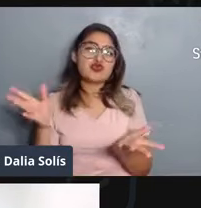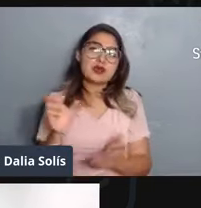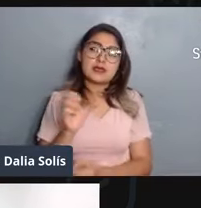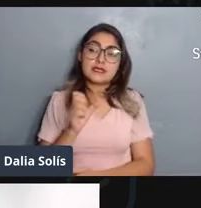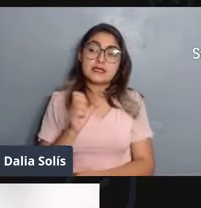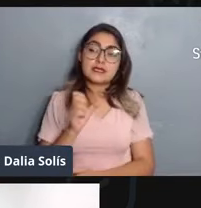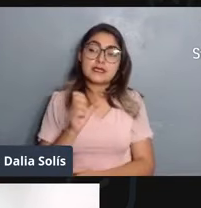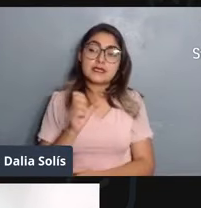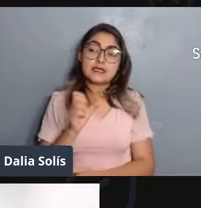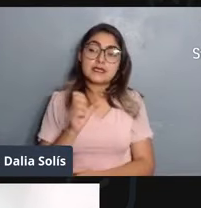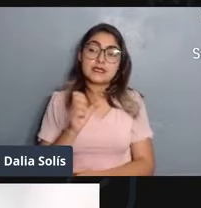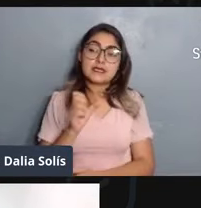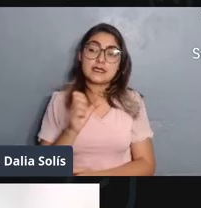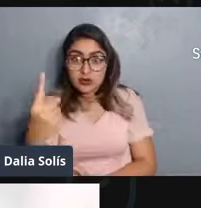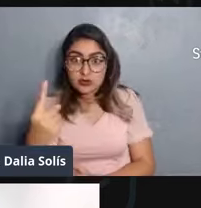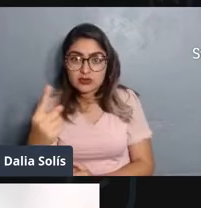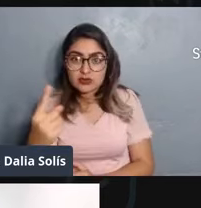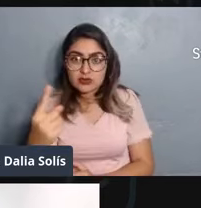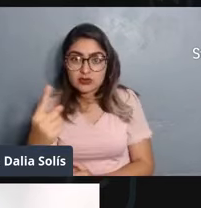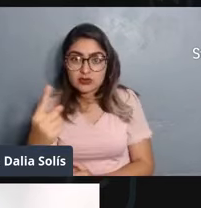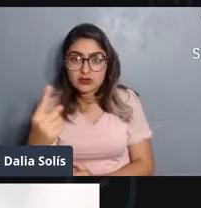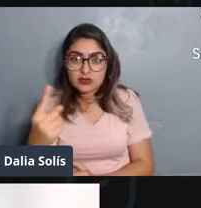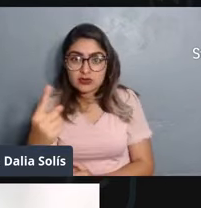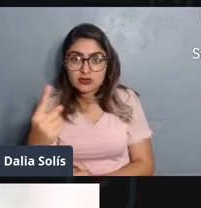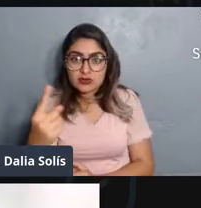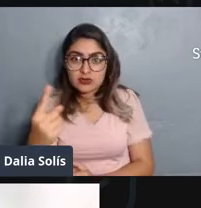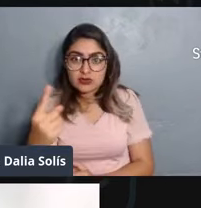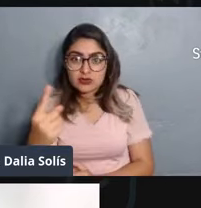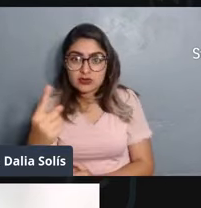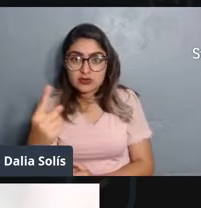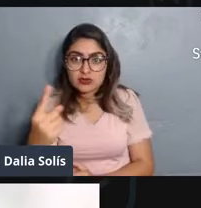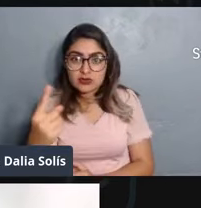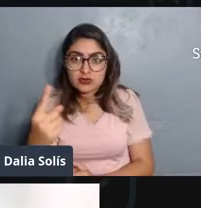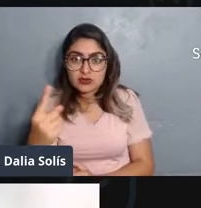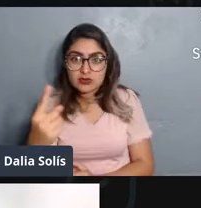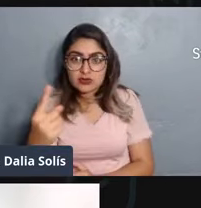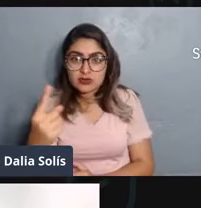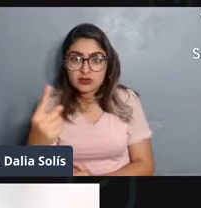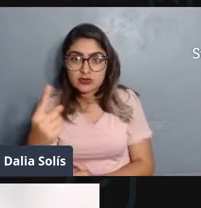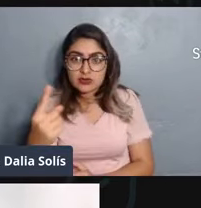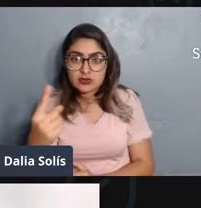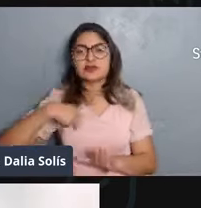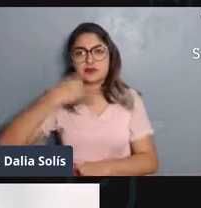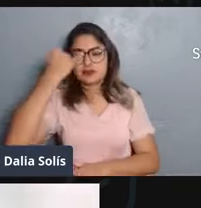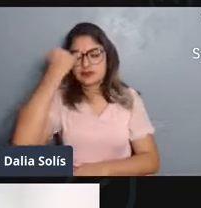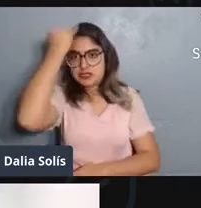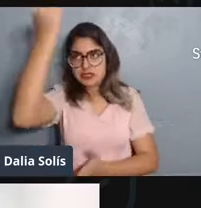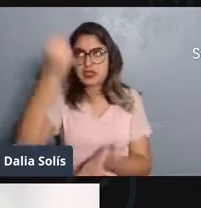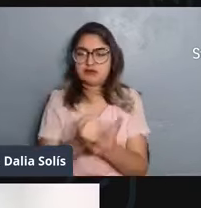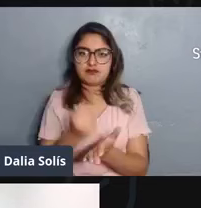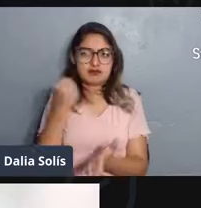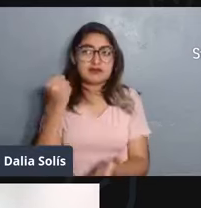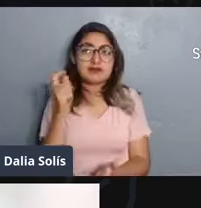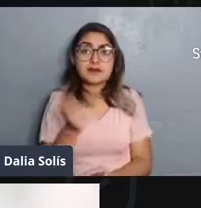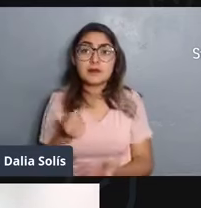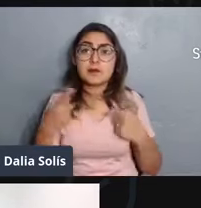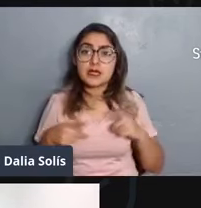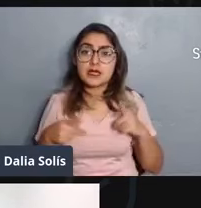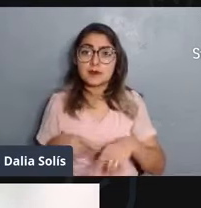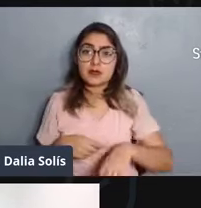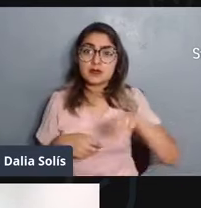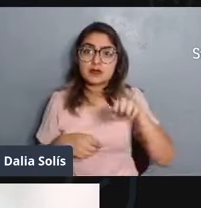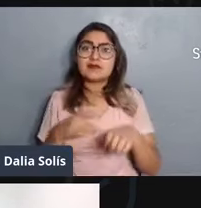parte. Las personas mayores tienen todavía el deseo de tener relaciones sexuales. El contacto con la piel,